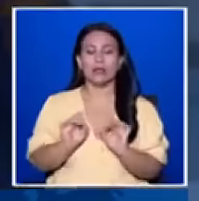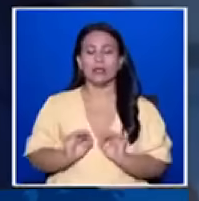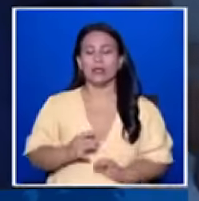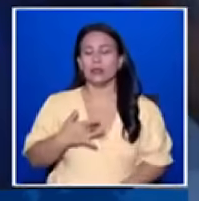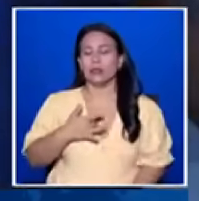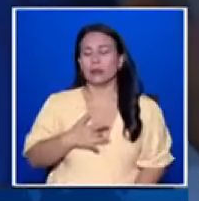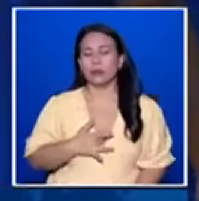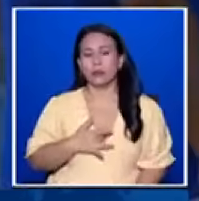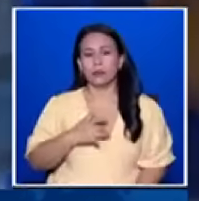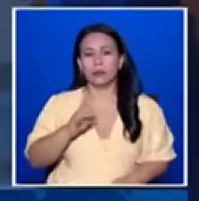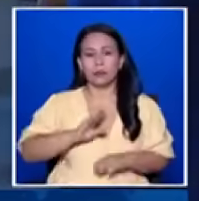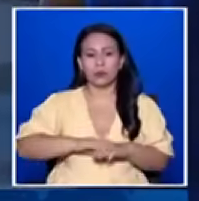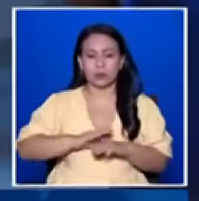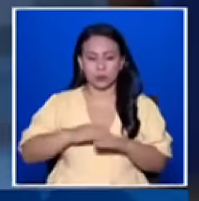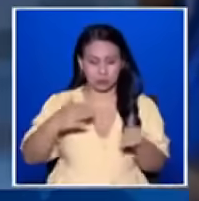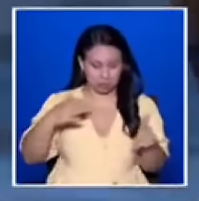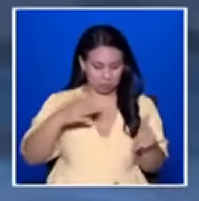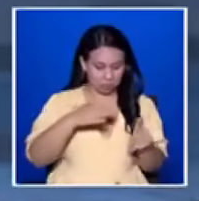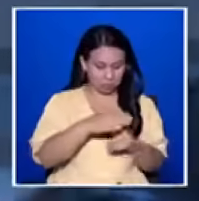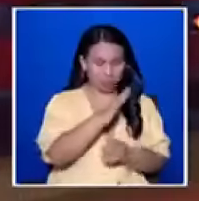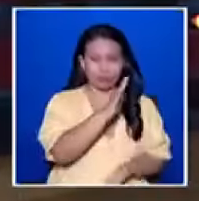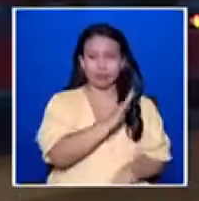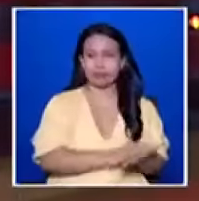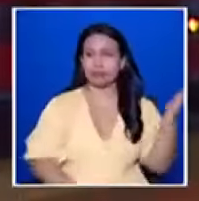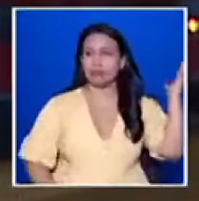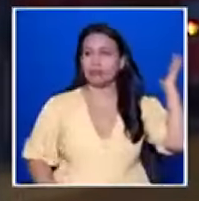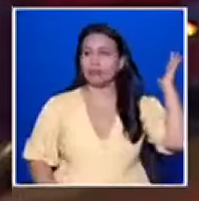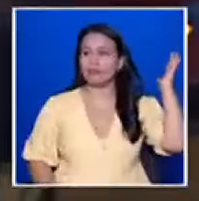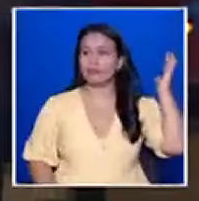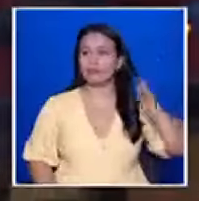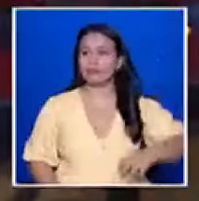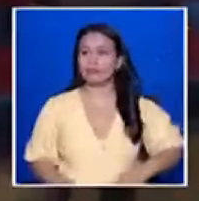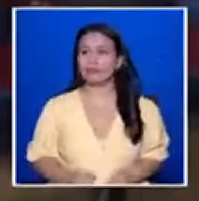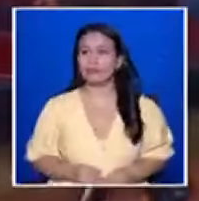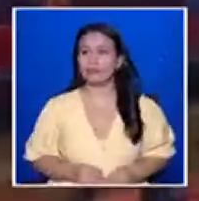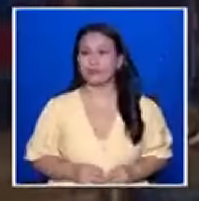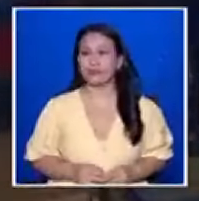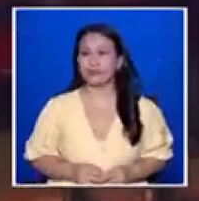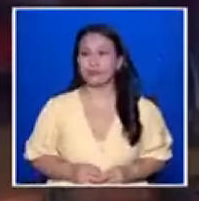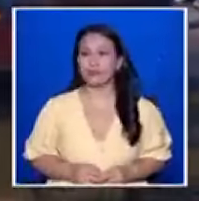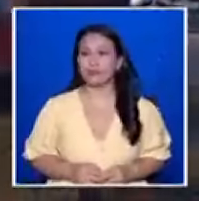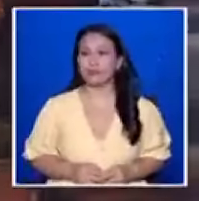implicado en el hecho, pues como suele ocurrir, huyó del sitio.